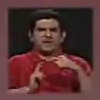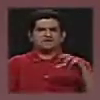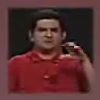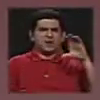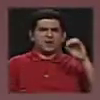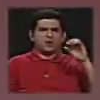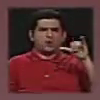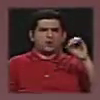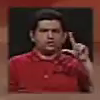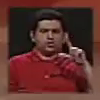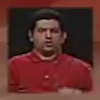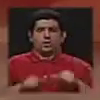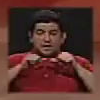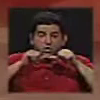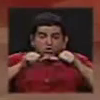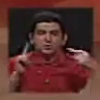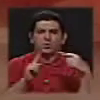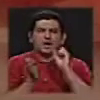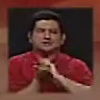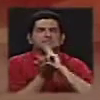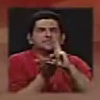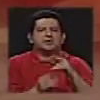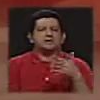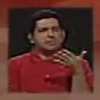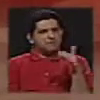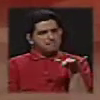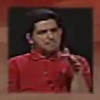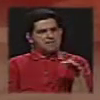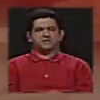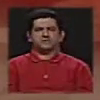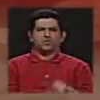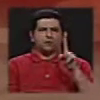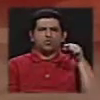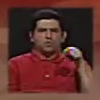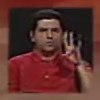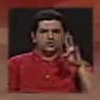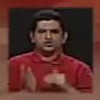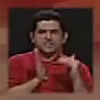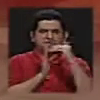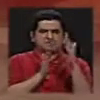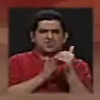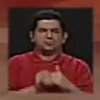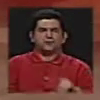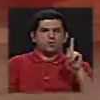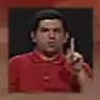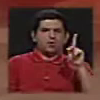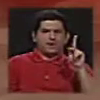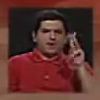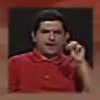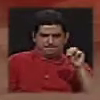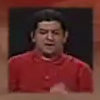extendiéramos hacia San Ramón, entonces más o menos saldría a 1.7 millones de dólares por kilómetro,